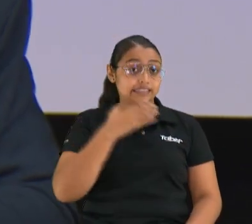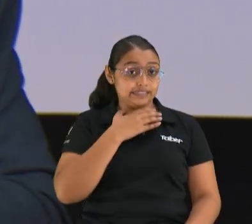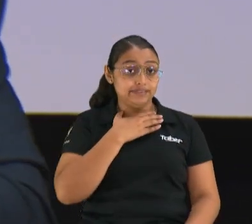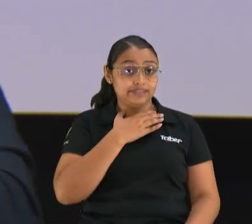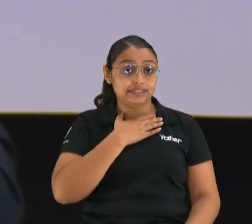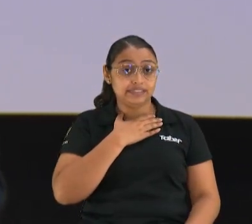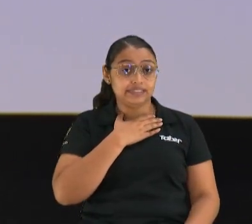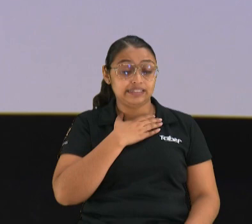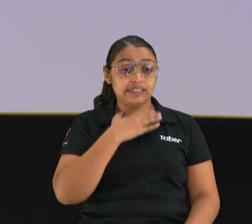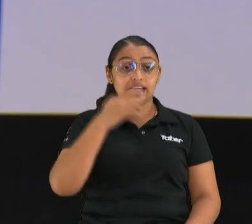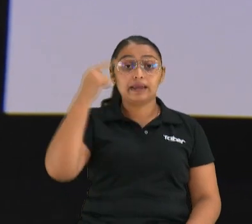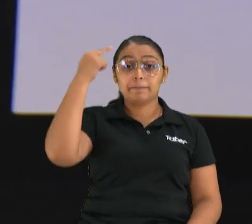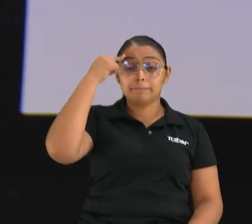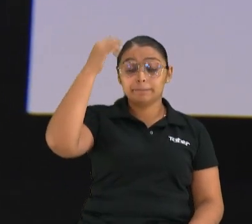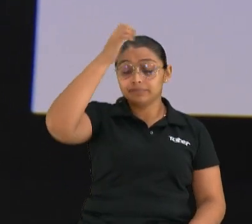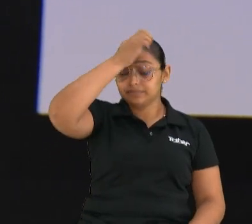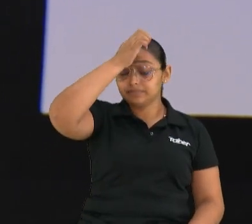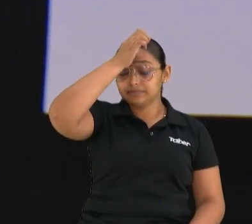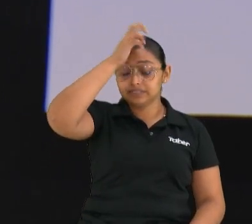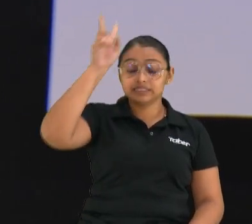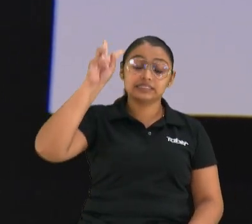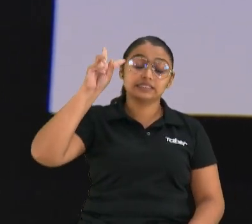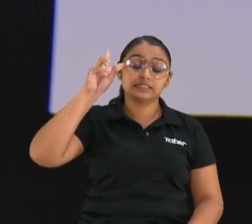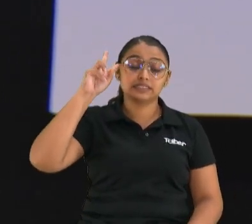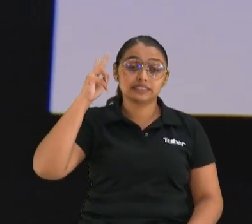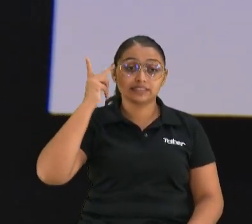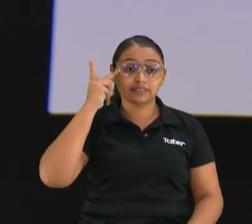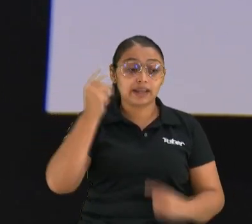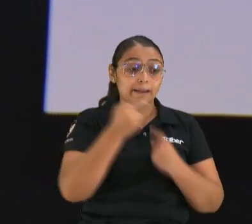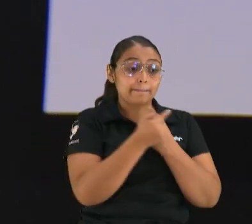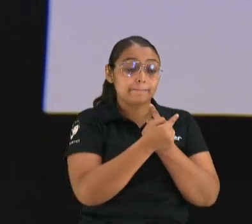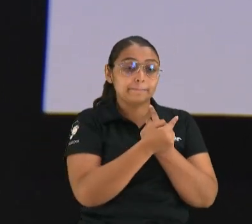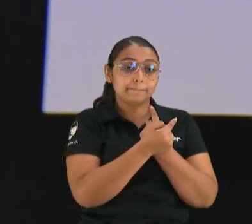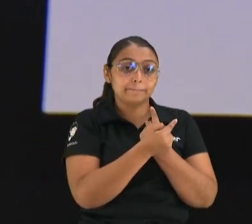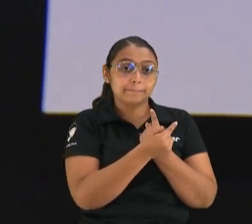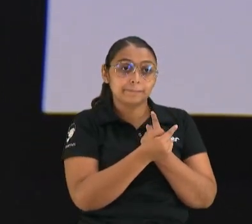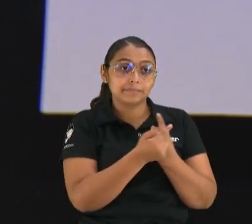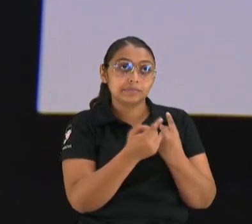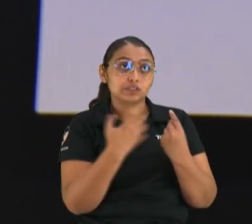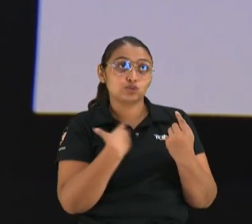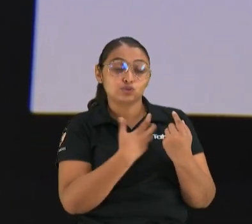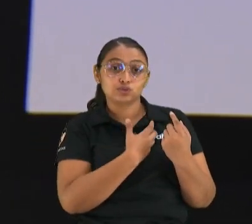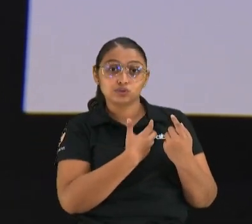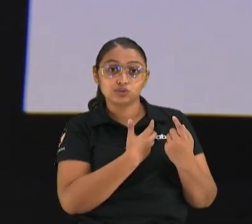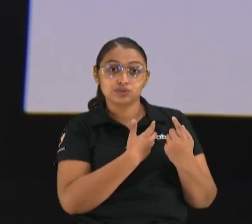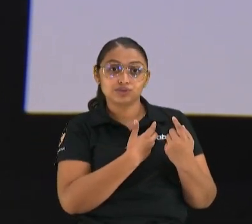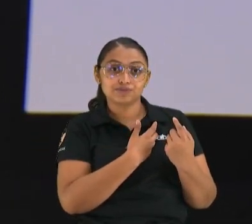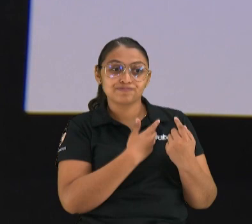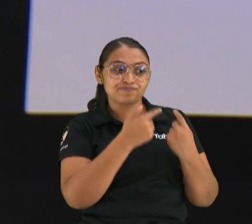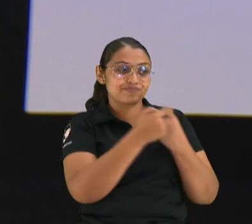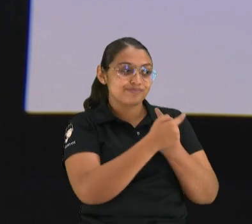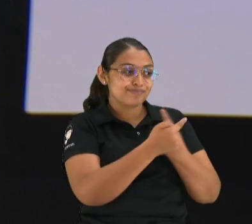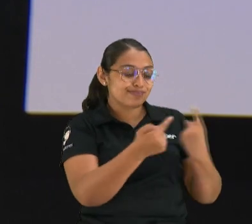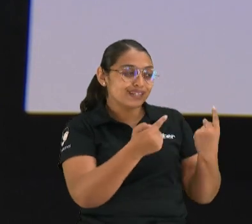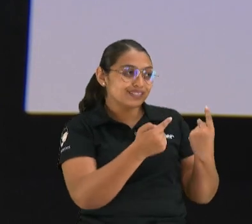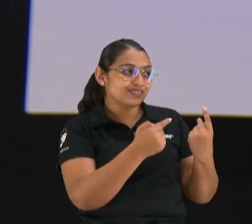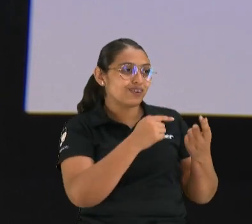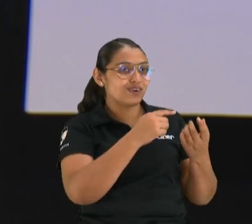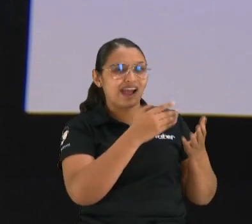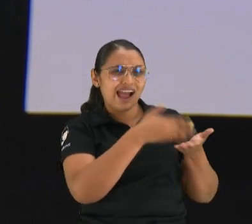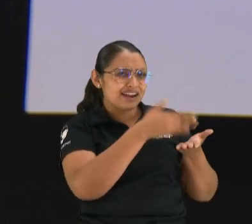que adora la creación antes que al creador